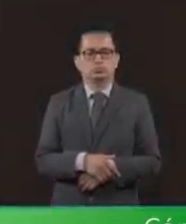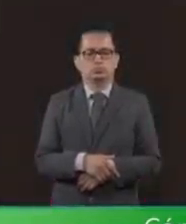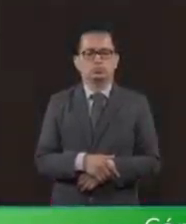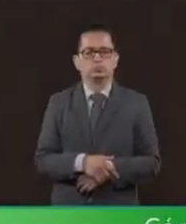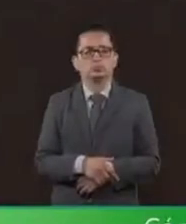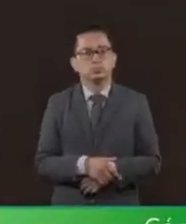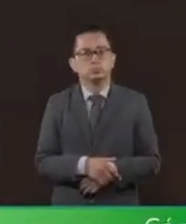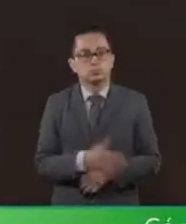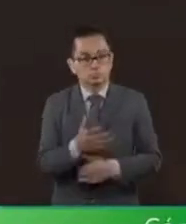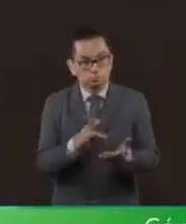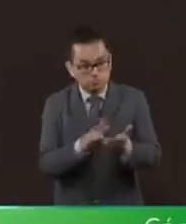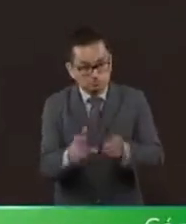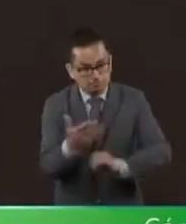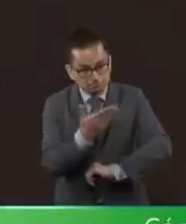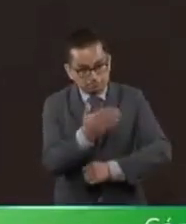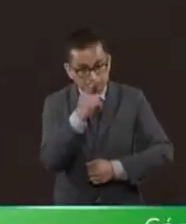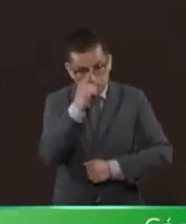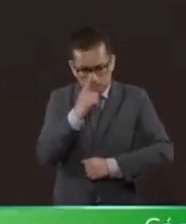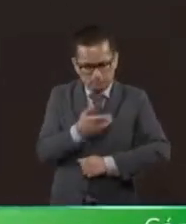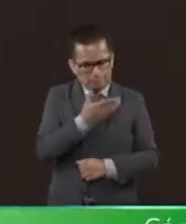Con su permiso, señor presidente,